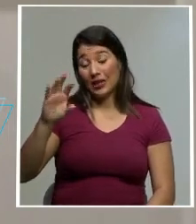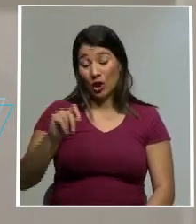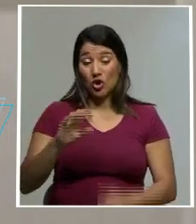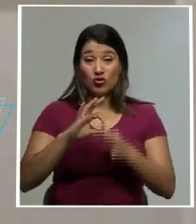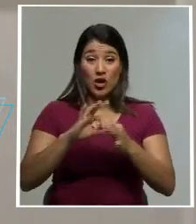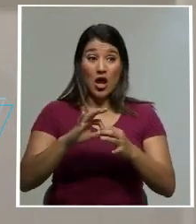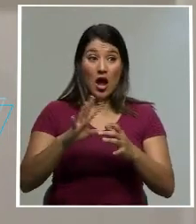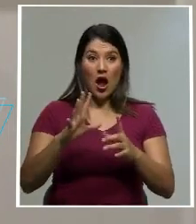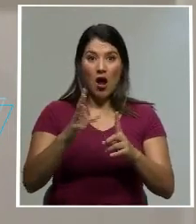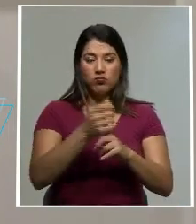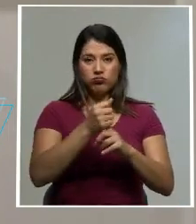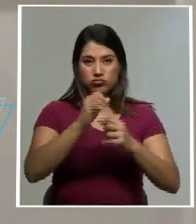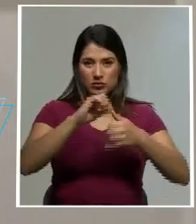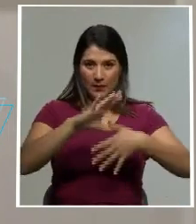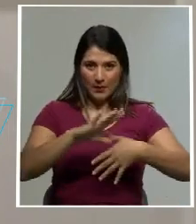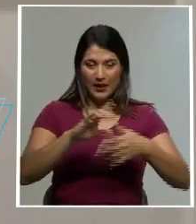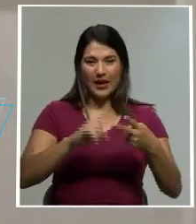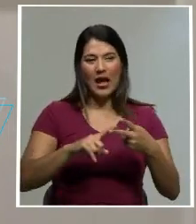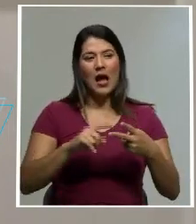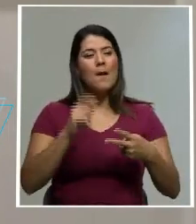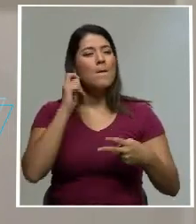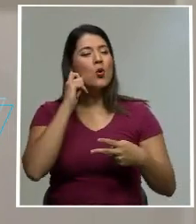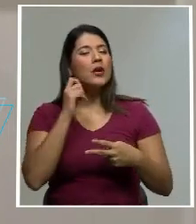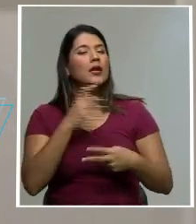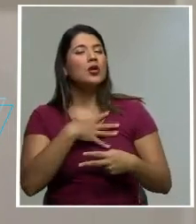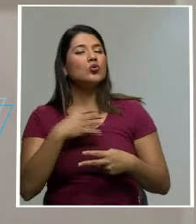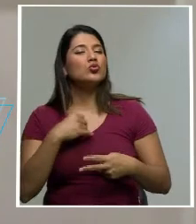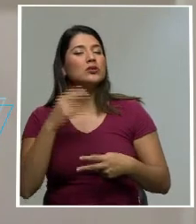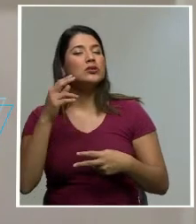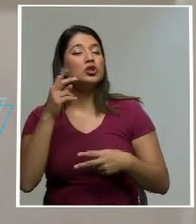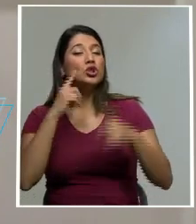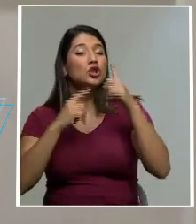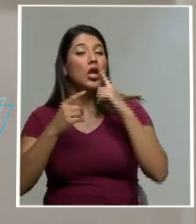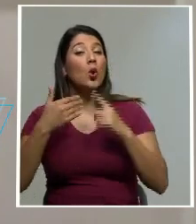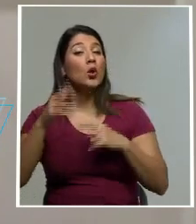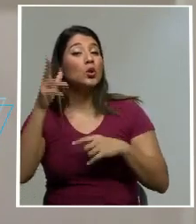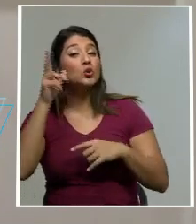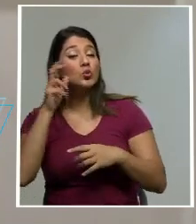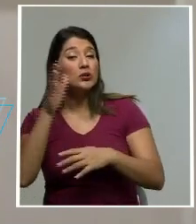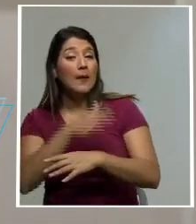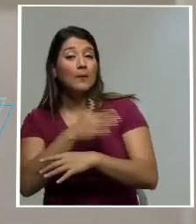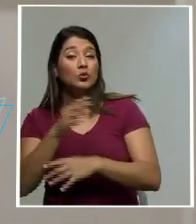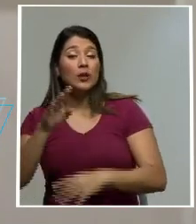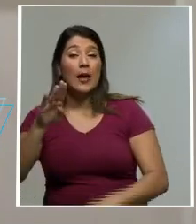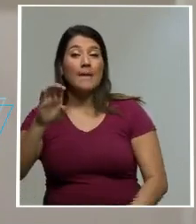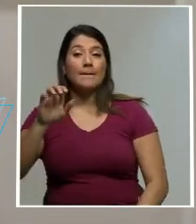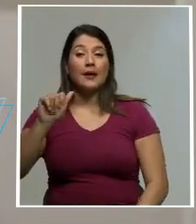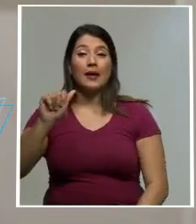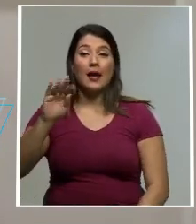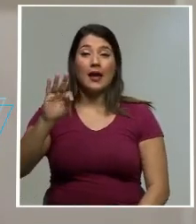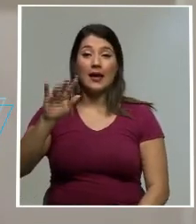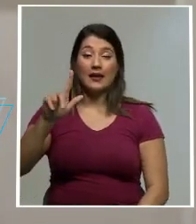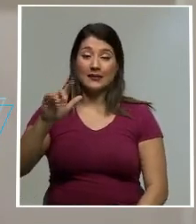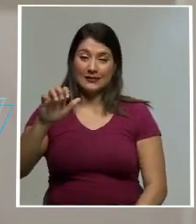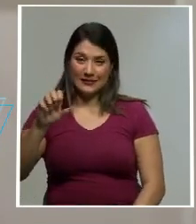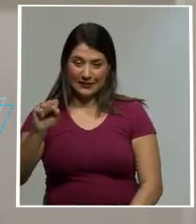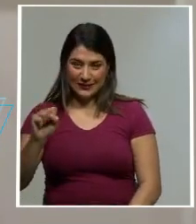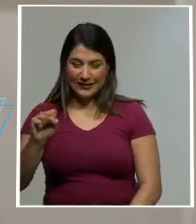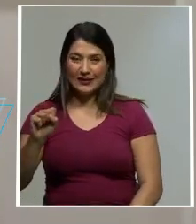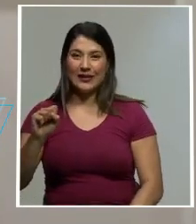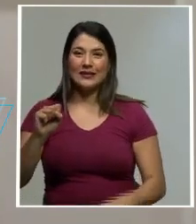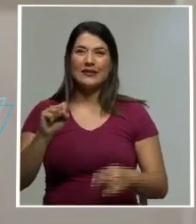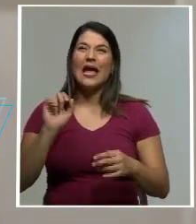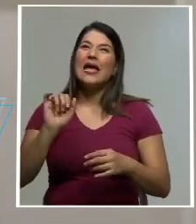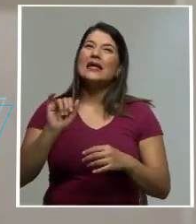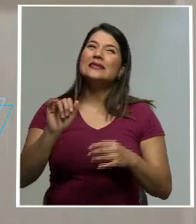escucha los Beatles, era un libro más donde hacíamos el cambio entre ese mundo